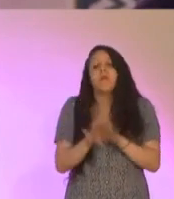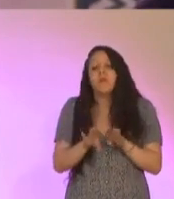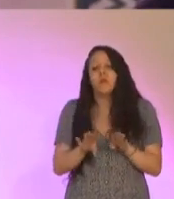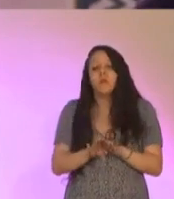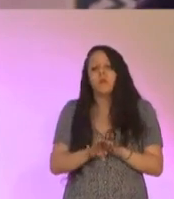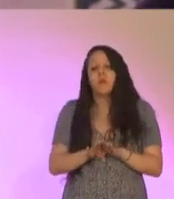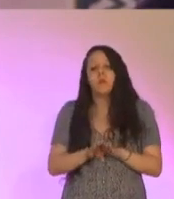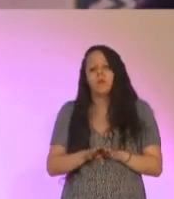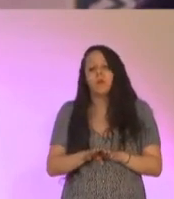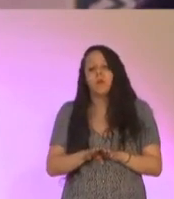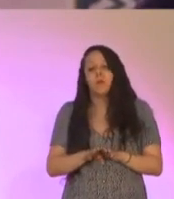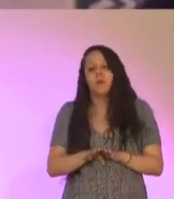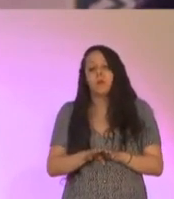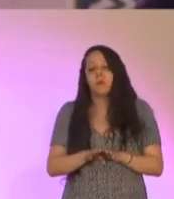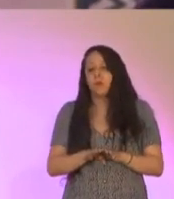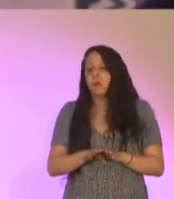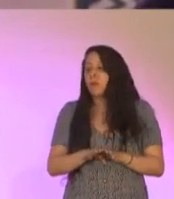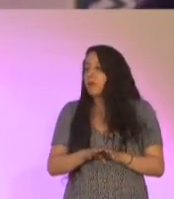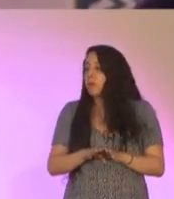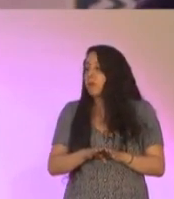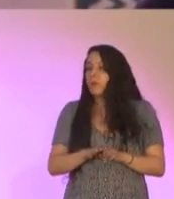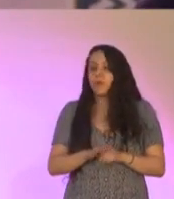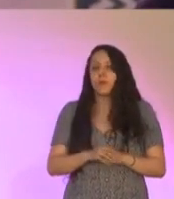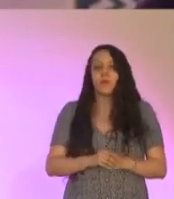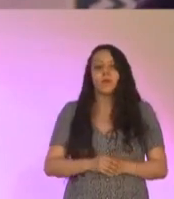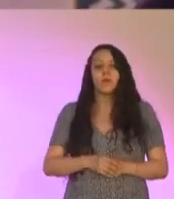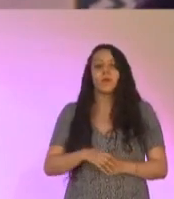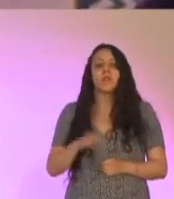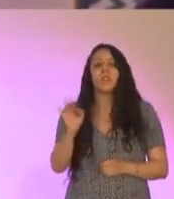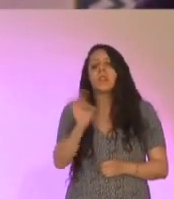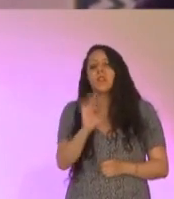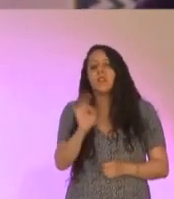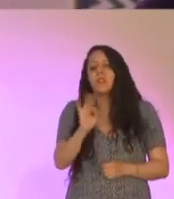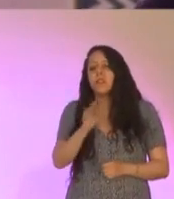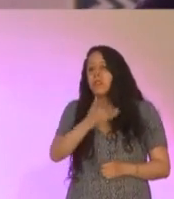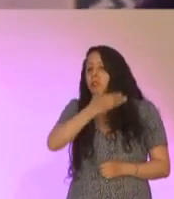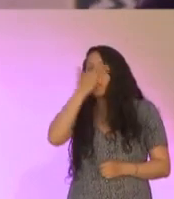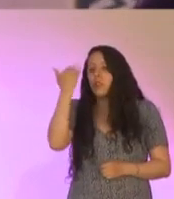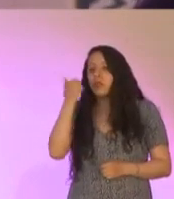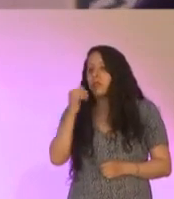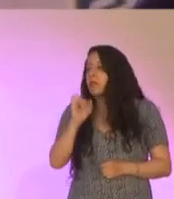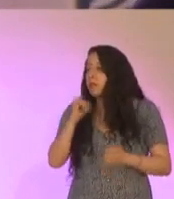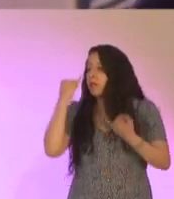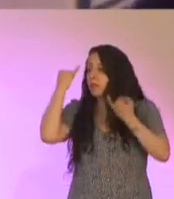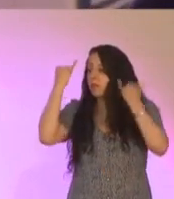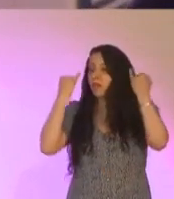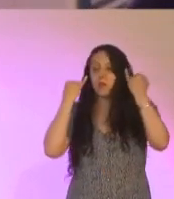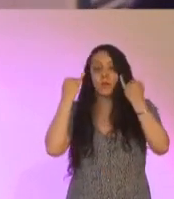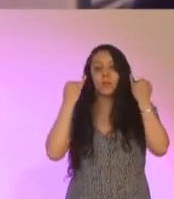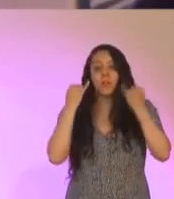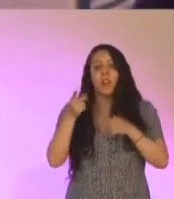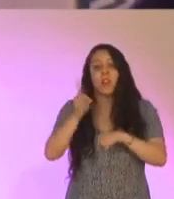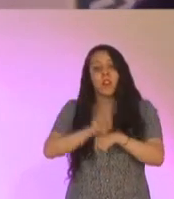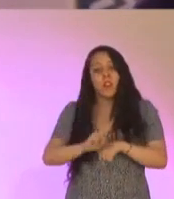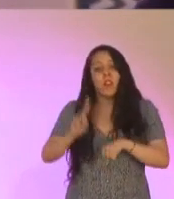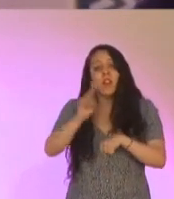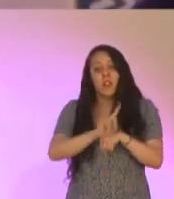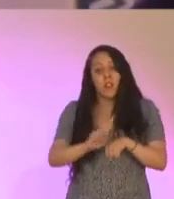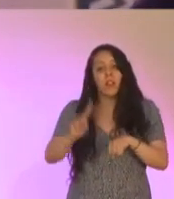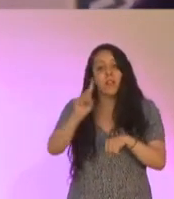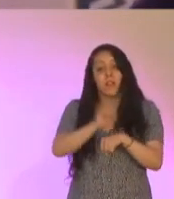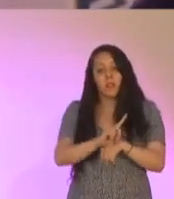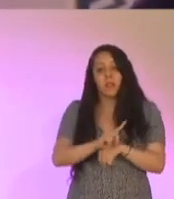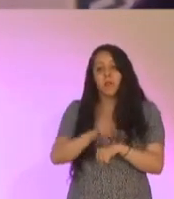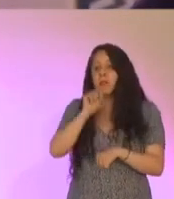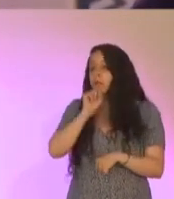pues no saber qué día es no de pronto todos los días parecen el mismo un terrible sábado que no